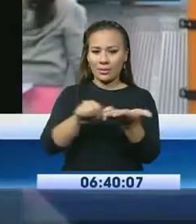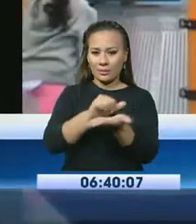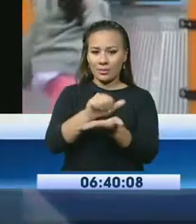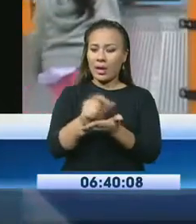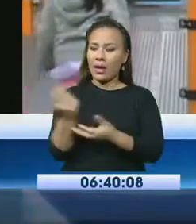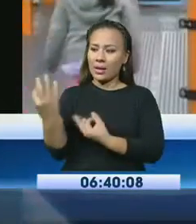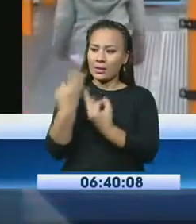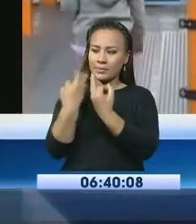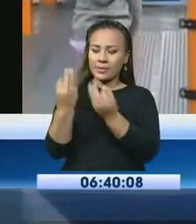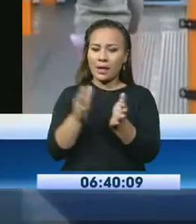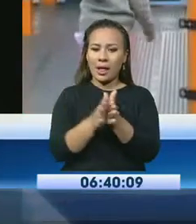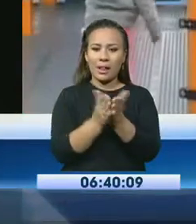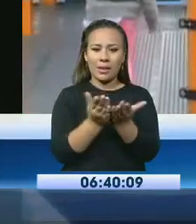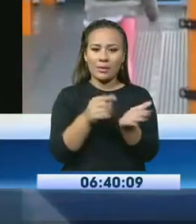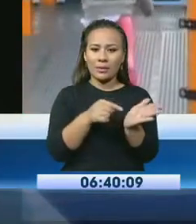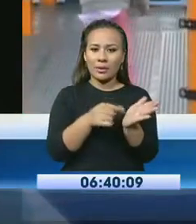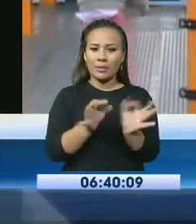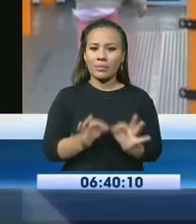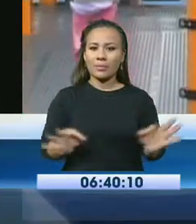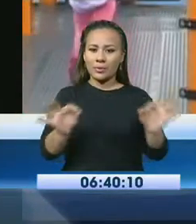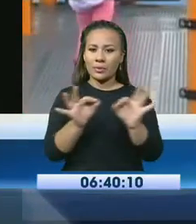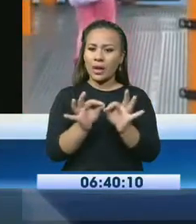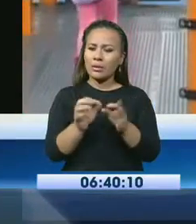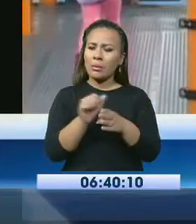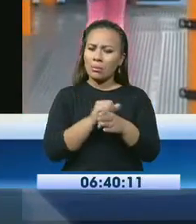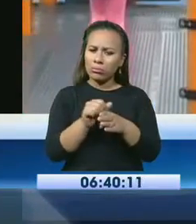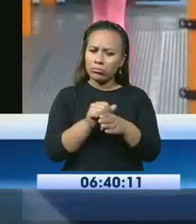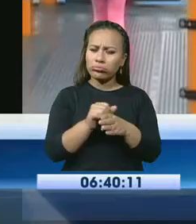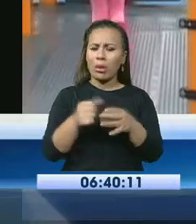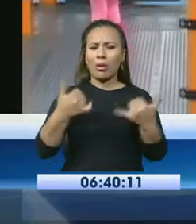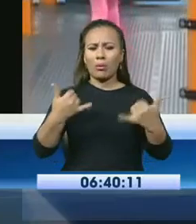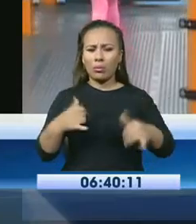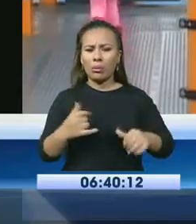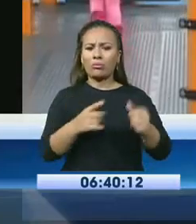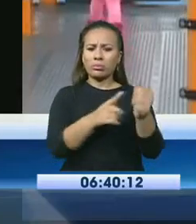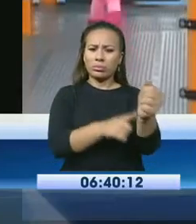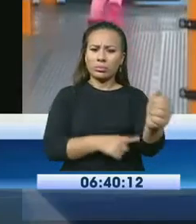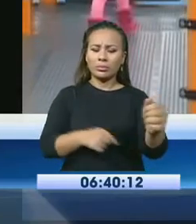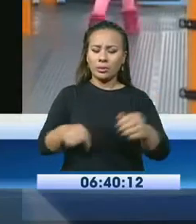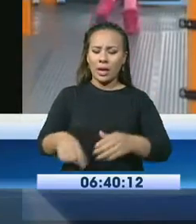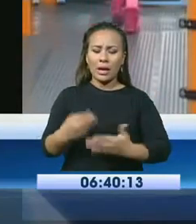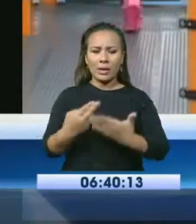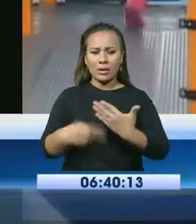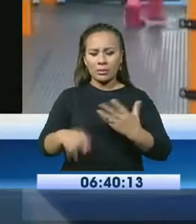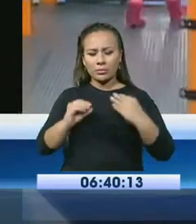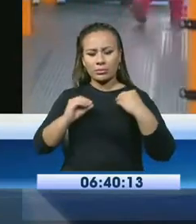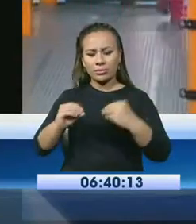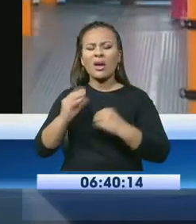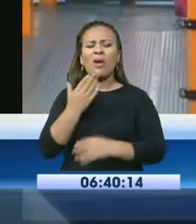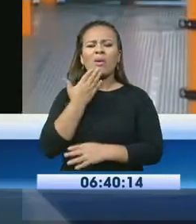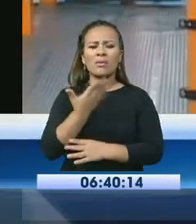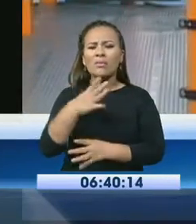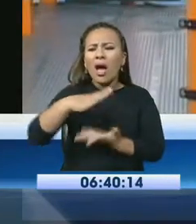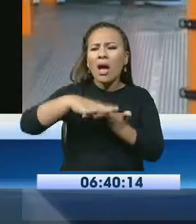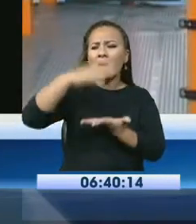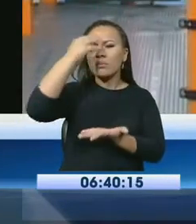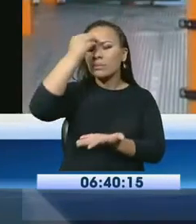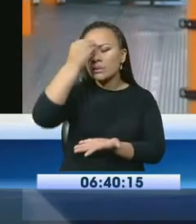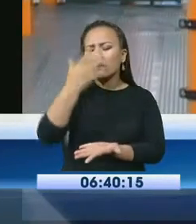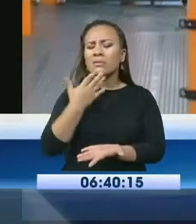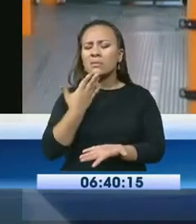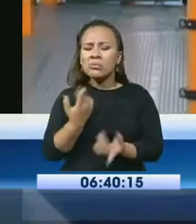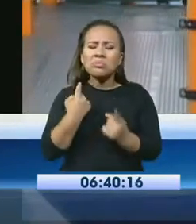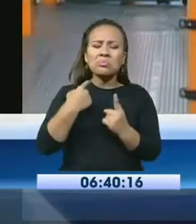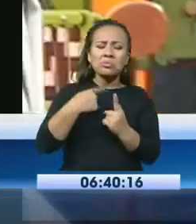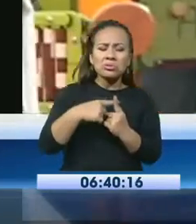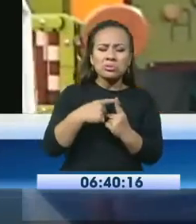libro y sobre cuánto aportan los juegos tradicionales para nuestros hijos y para la vida en general vienen y van muchísimas gracias